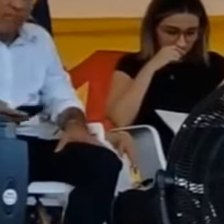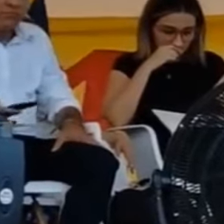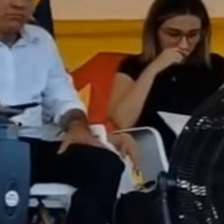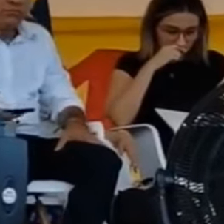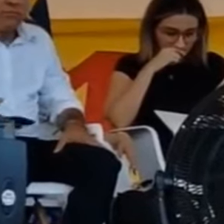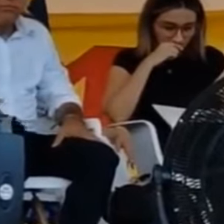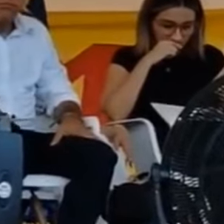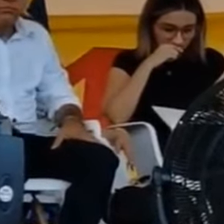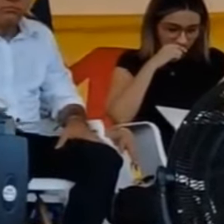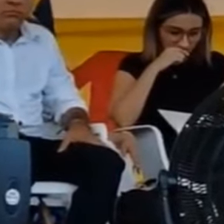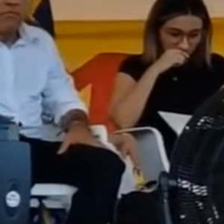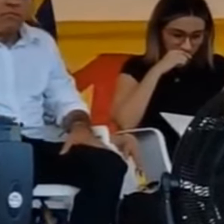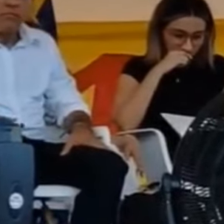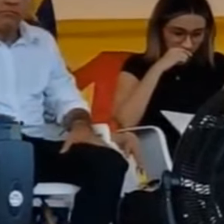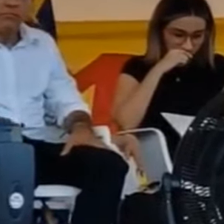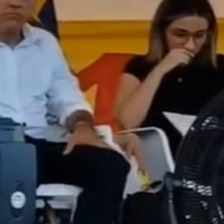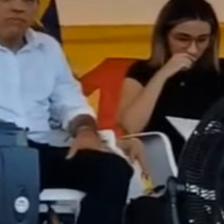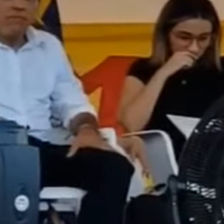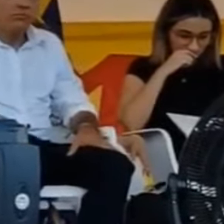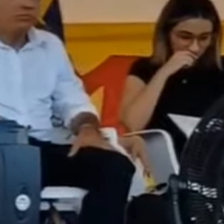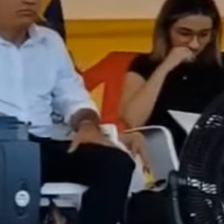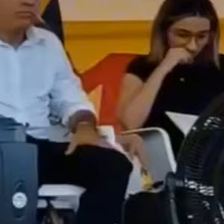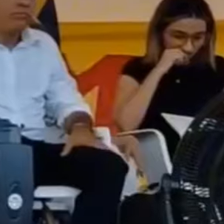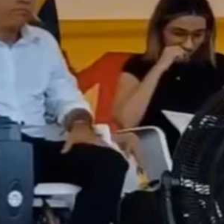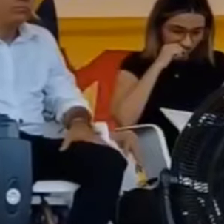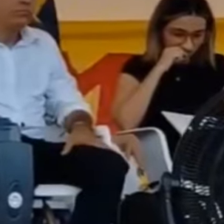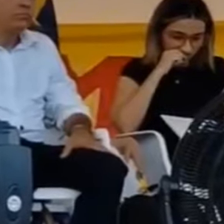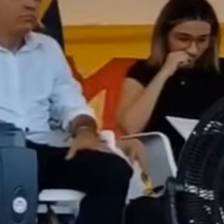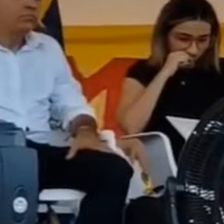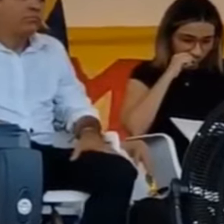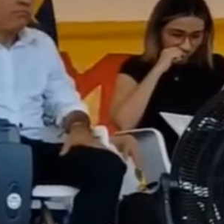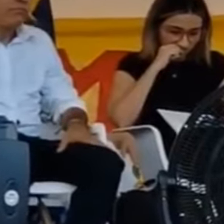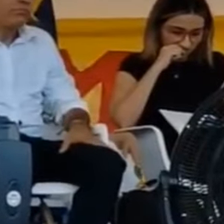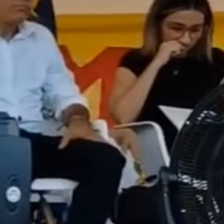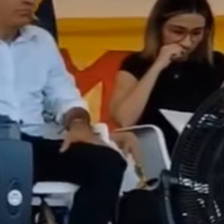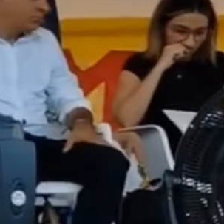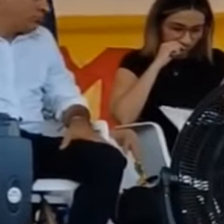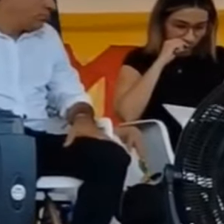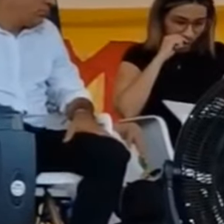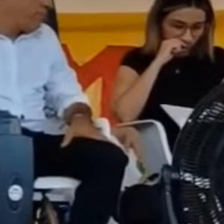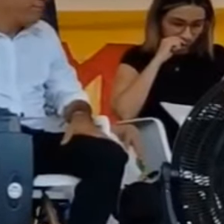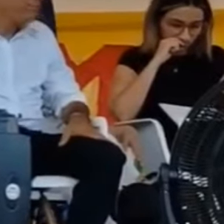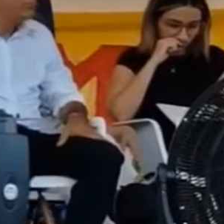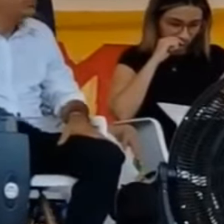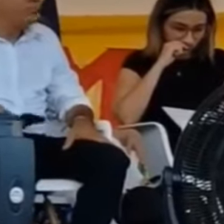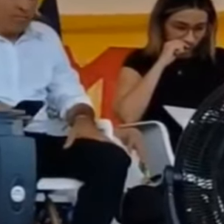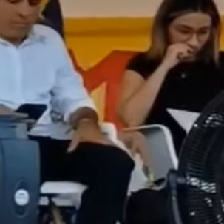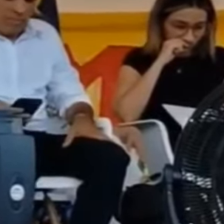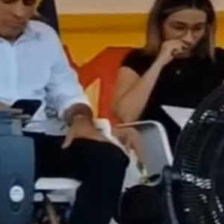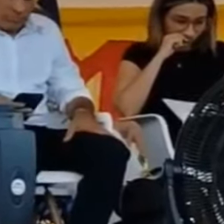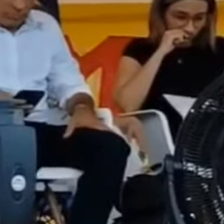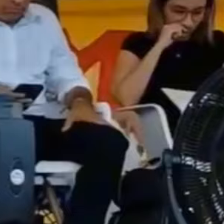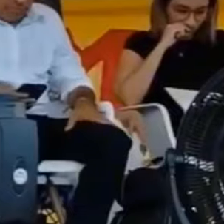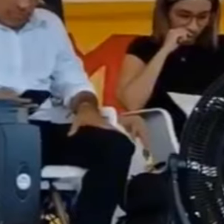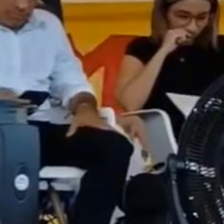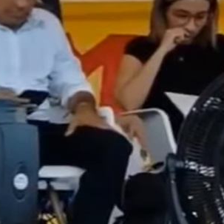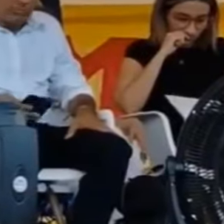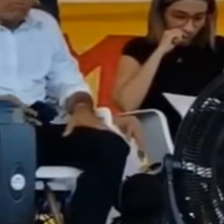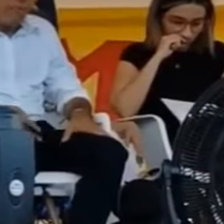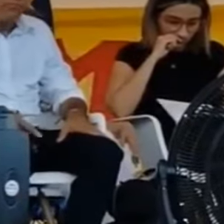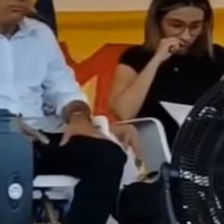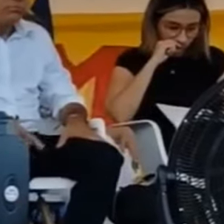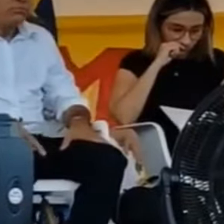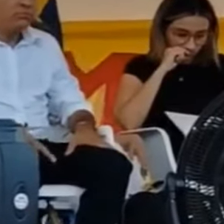Barbosa quería descubrir, se deshacía viendo cómo allanaba una emisora aquí, allanaba un sindicato